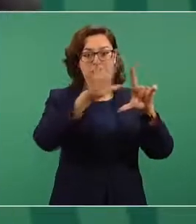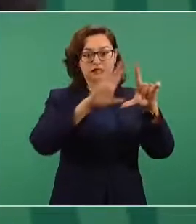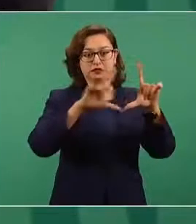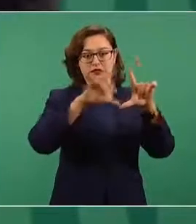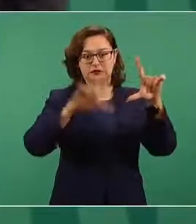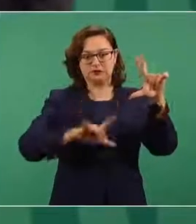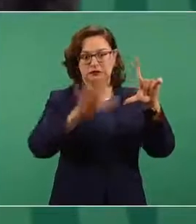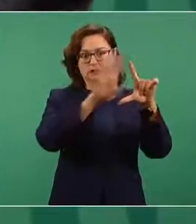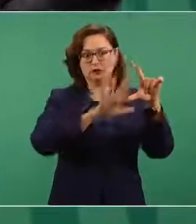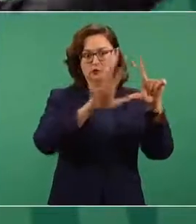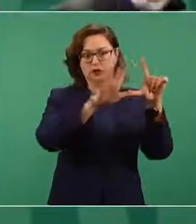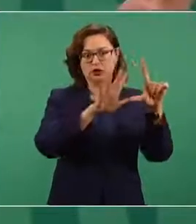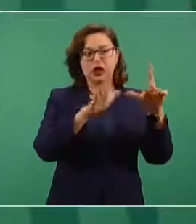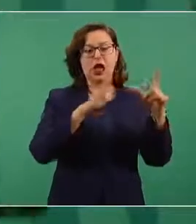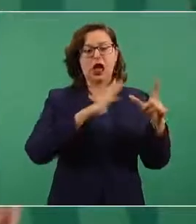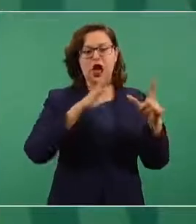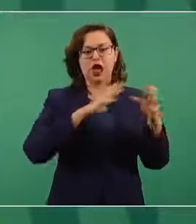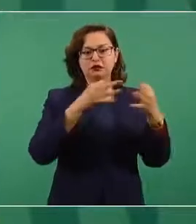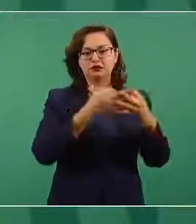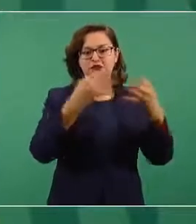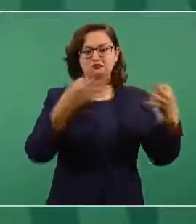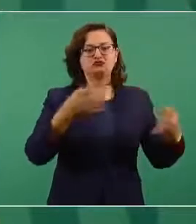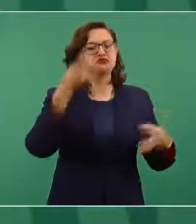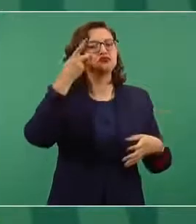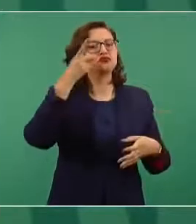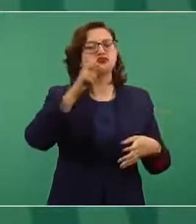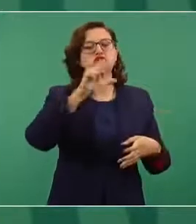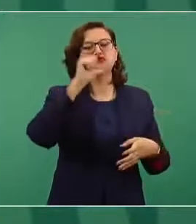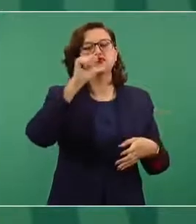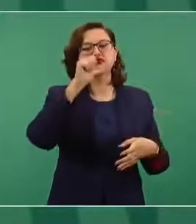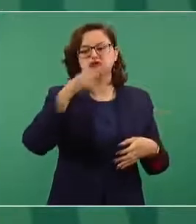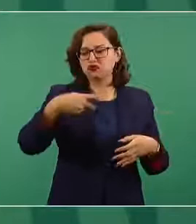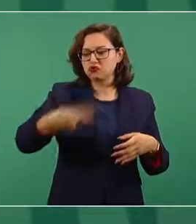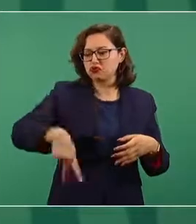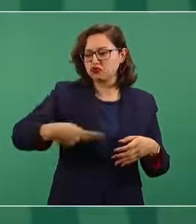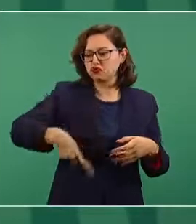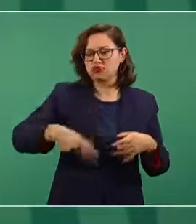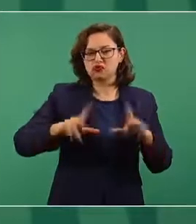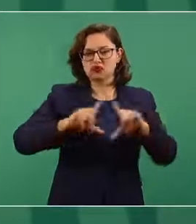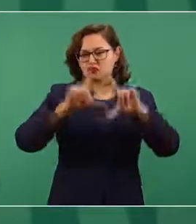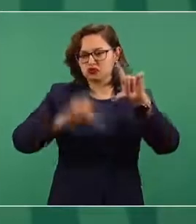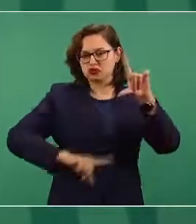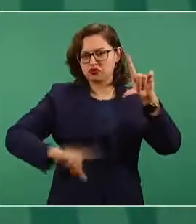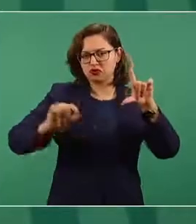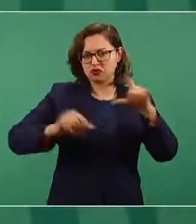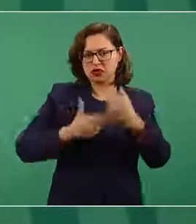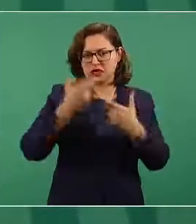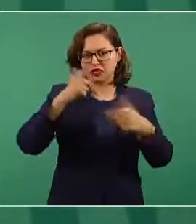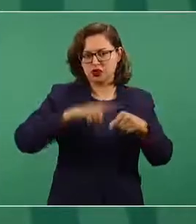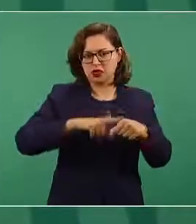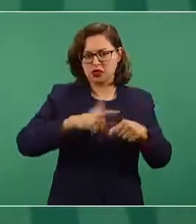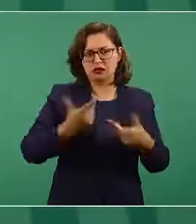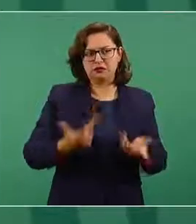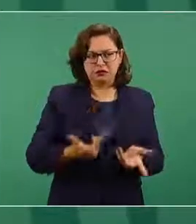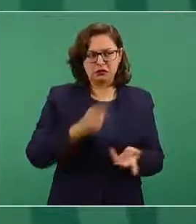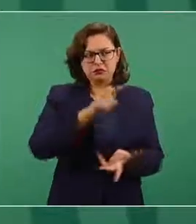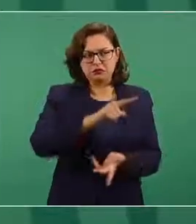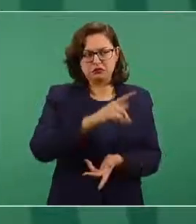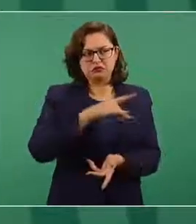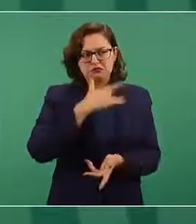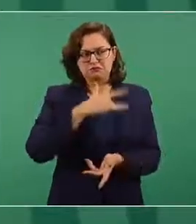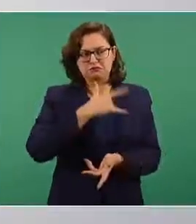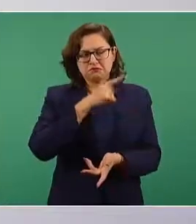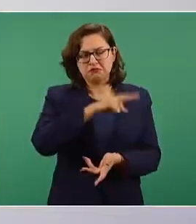grandes extensiones de tierras nacionales. Entonces, se está haciendo este